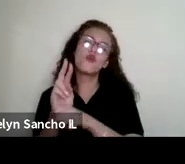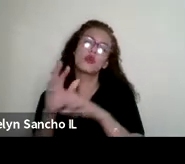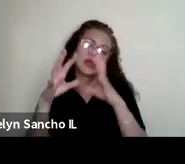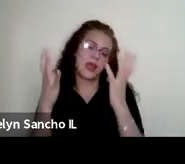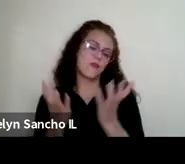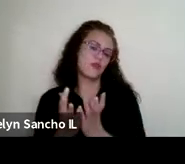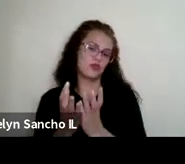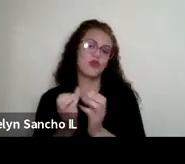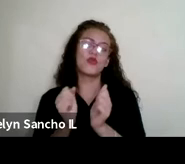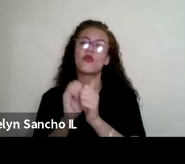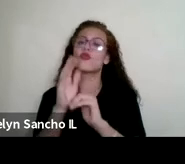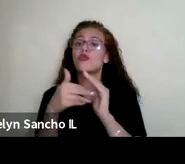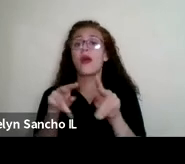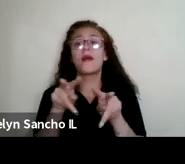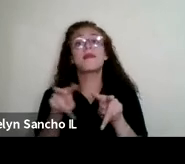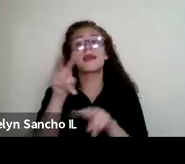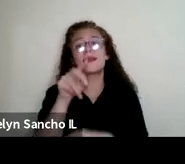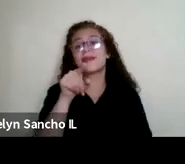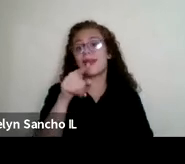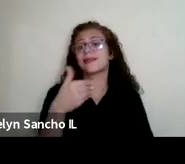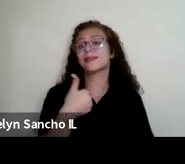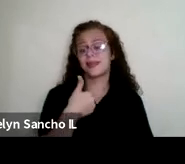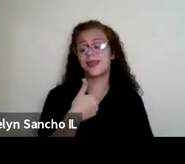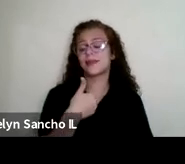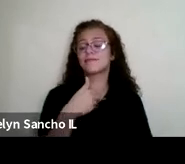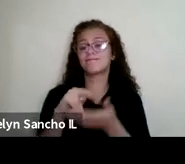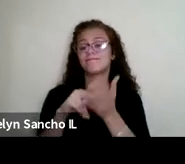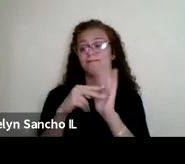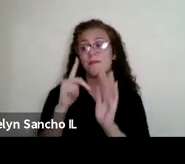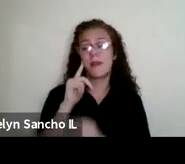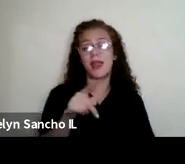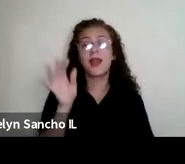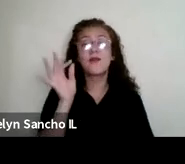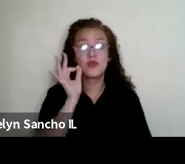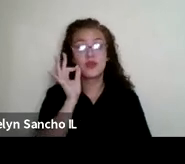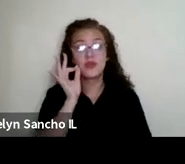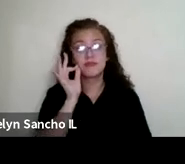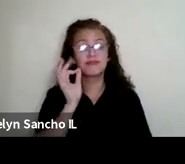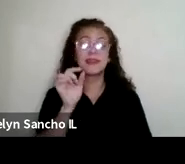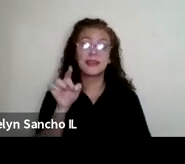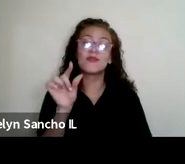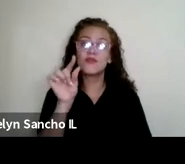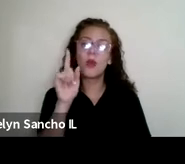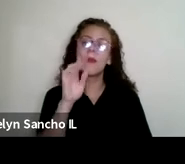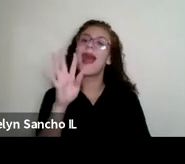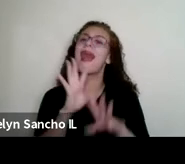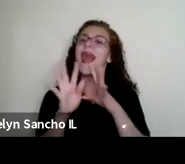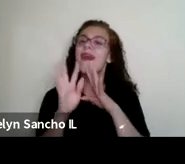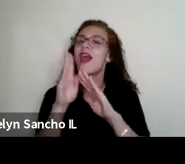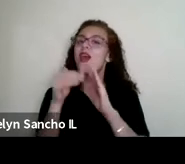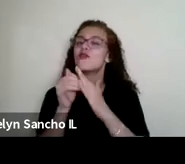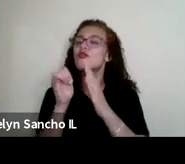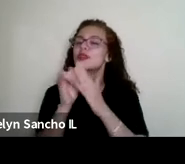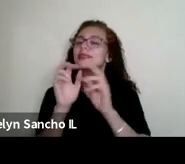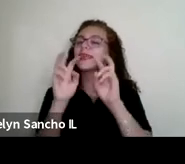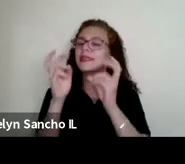mundo, con todas las ventajas que esto significa para ellas. Es un poco para hablar de todo este tema de